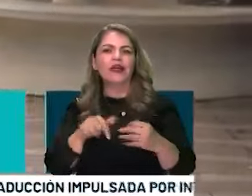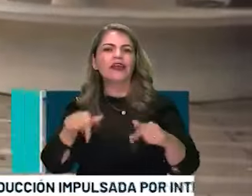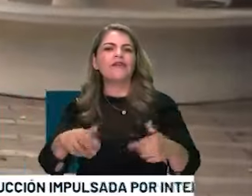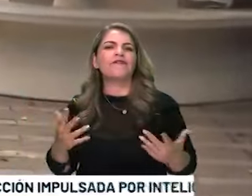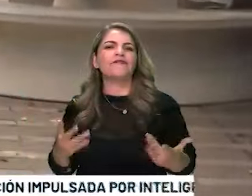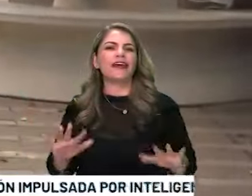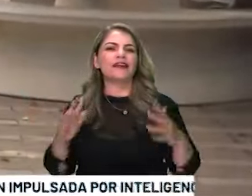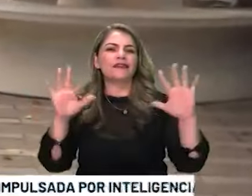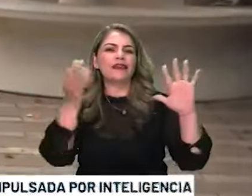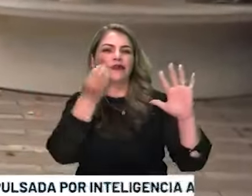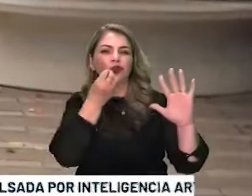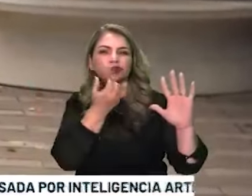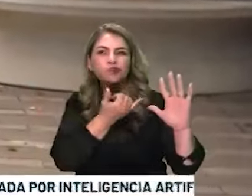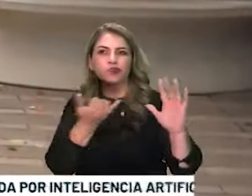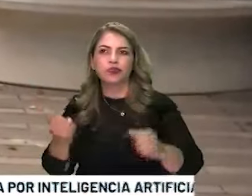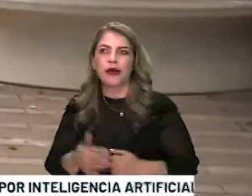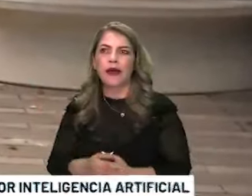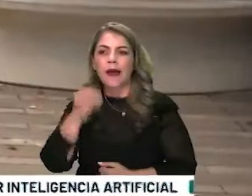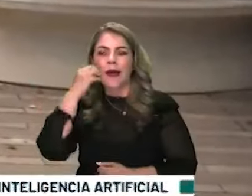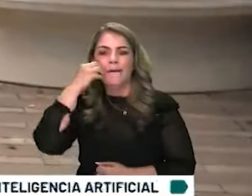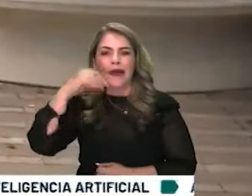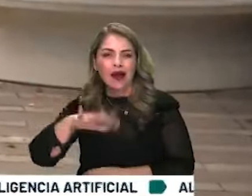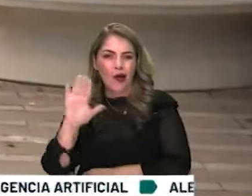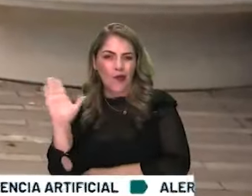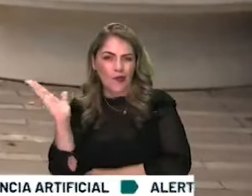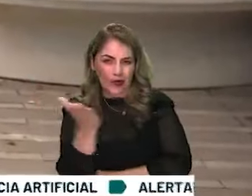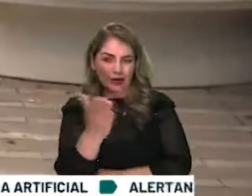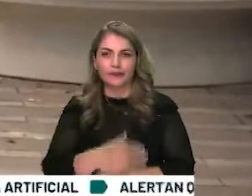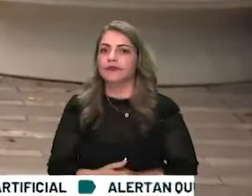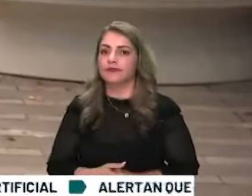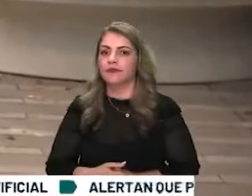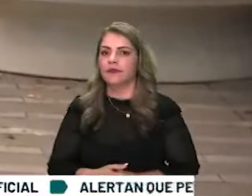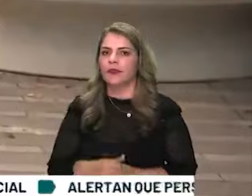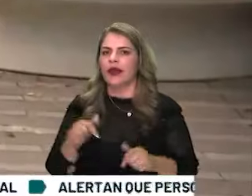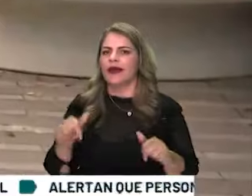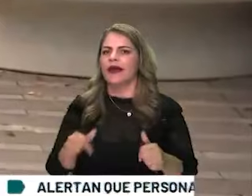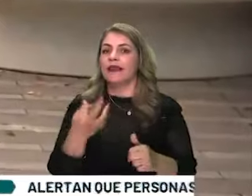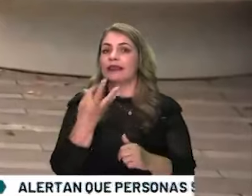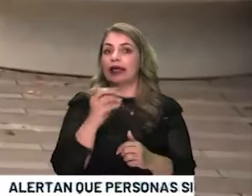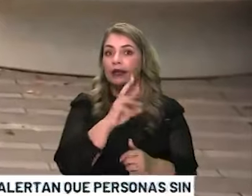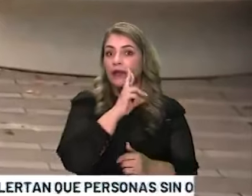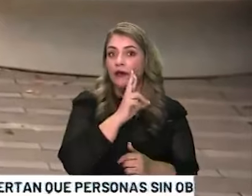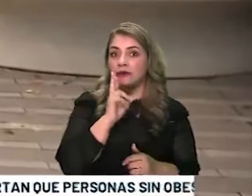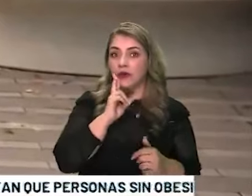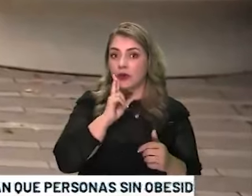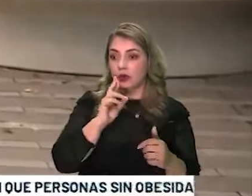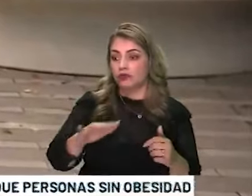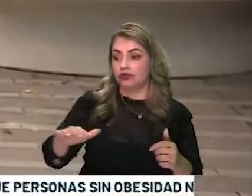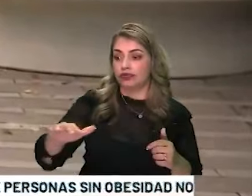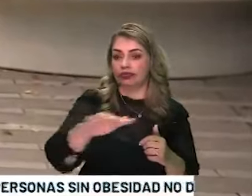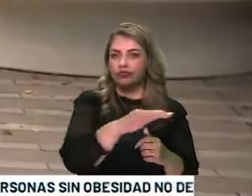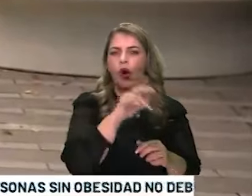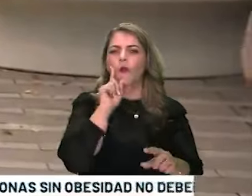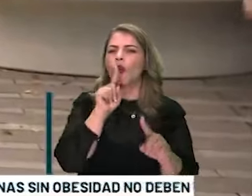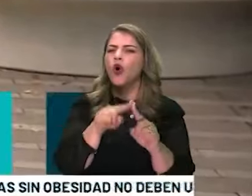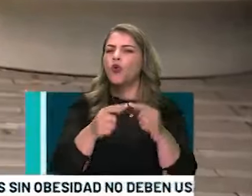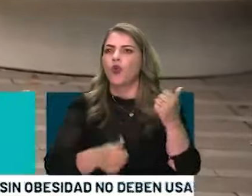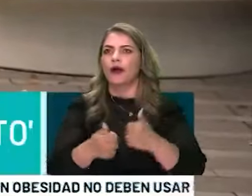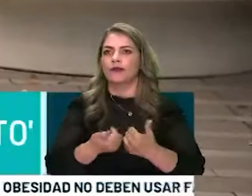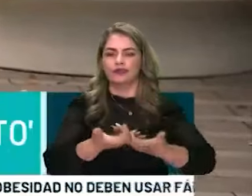gastronómico, el Festival Envigado al Plato. Y ojo, aquí se reúnen más de 30 restaurantes antioqueños con el objetivo de mostrar la